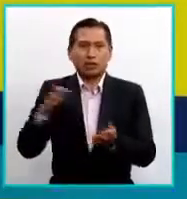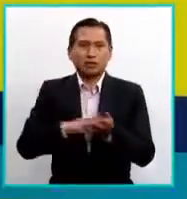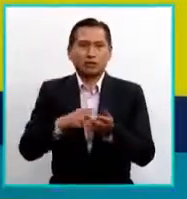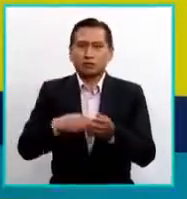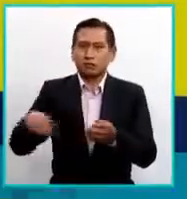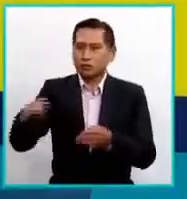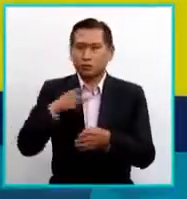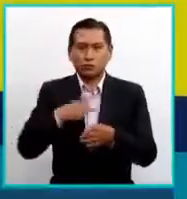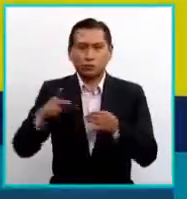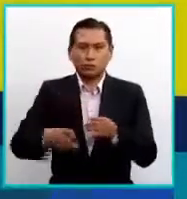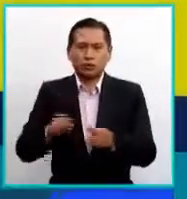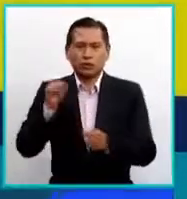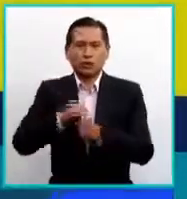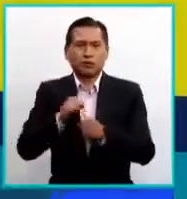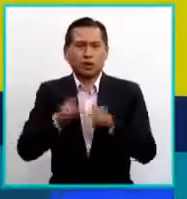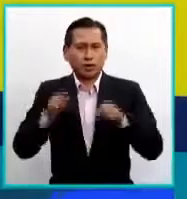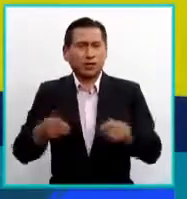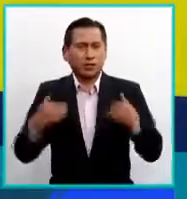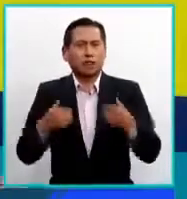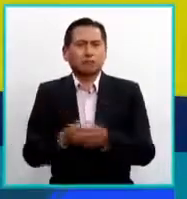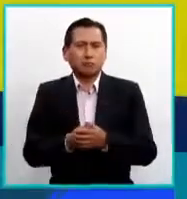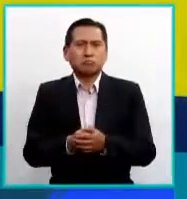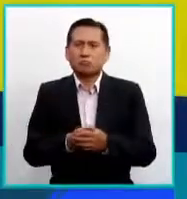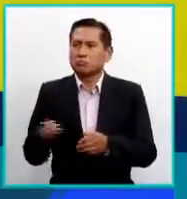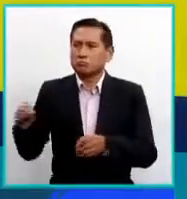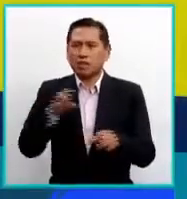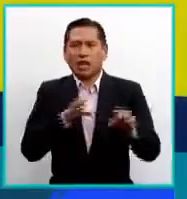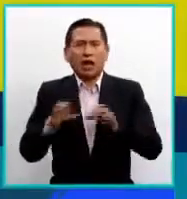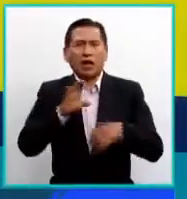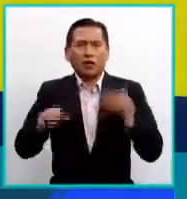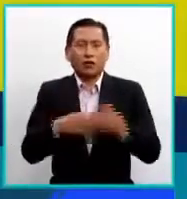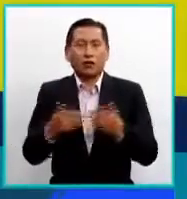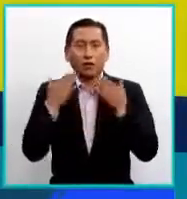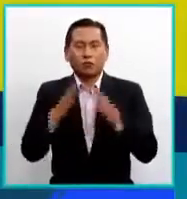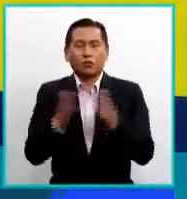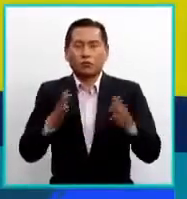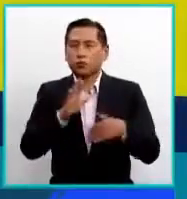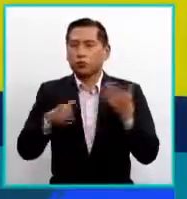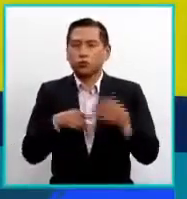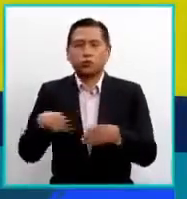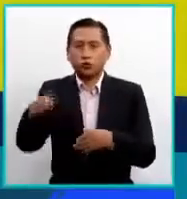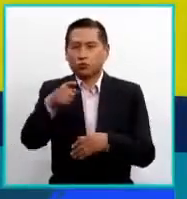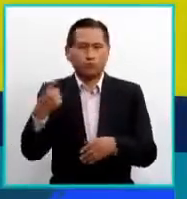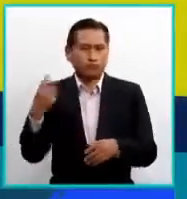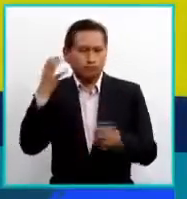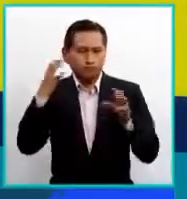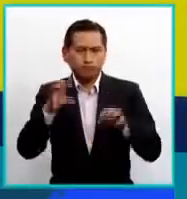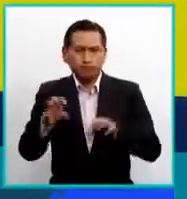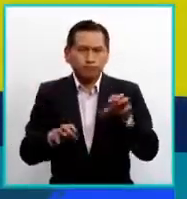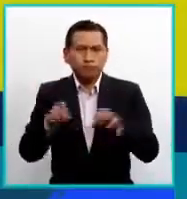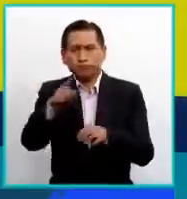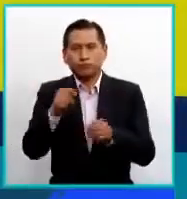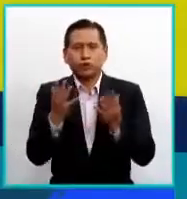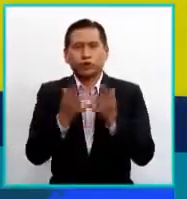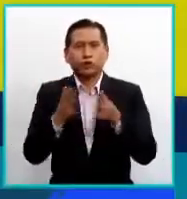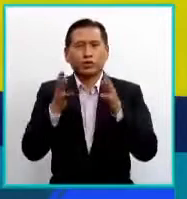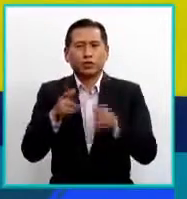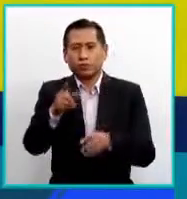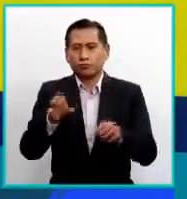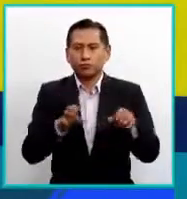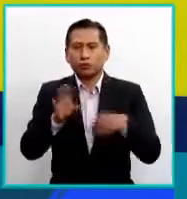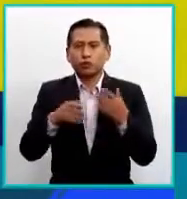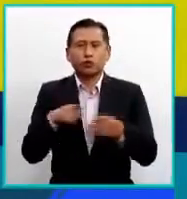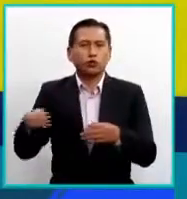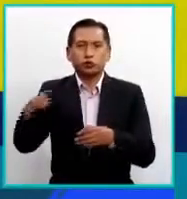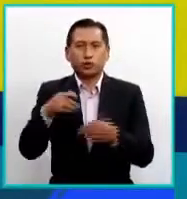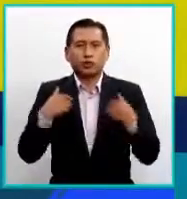de profesionalismo que trabajamos acá, realmente hacemos de todo y agradezco muchísimo a todos, al sonidista, a mi querido Chaparro, a realizador, a